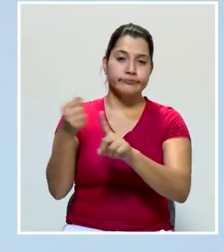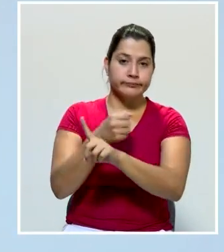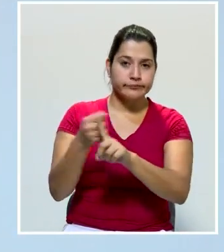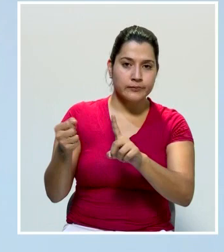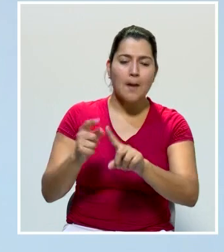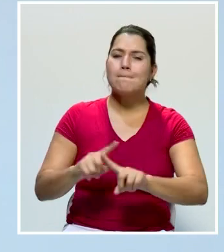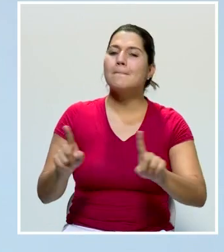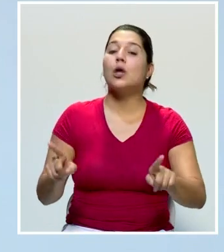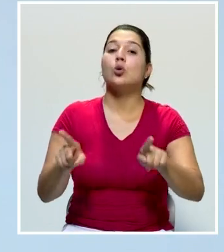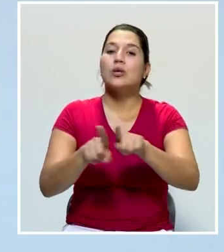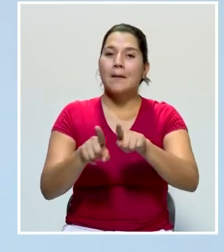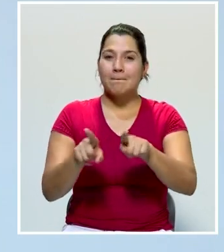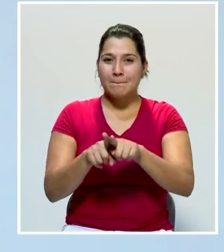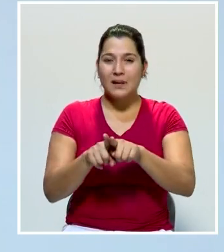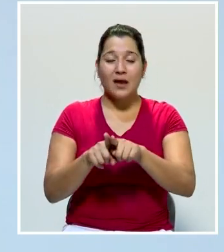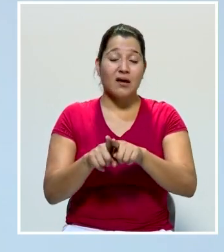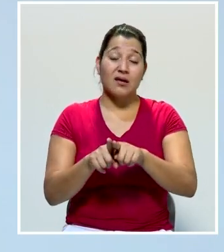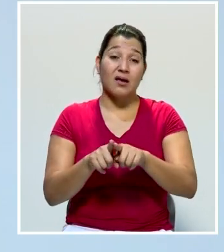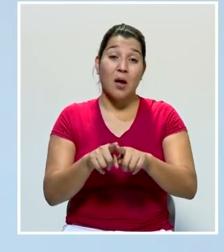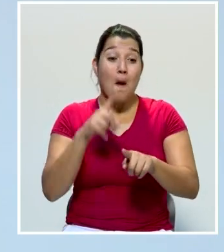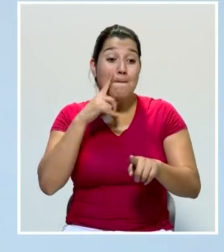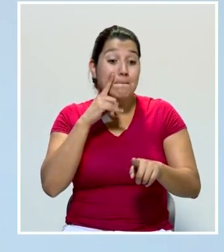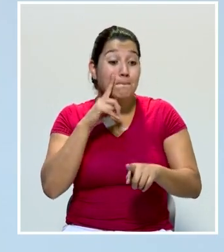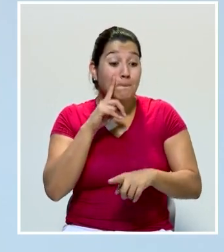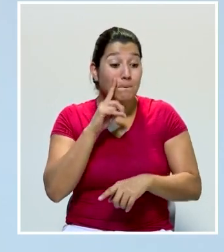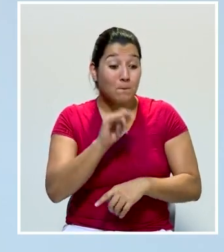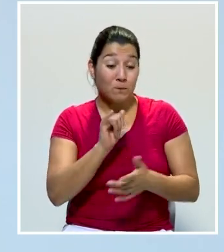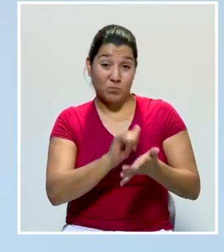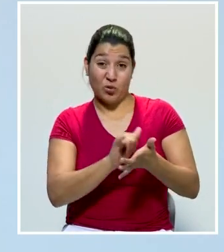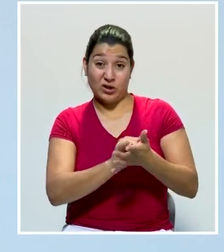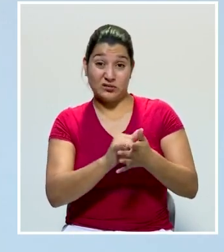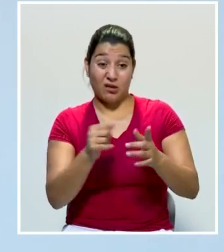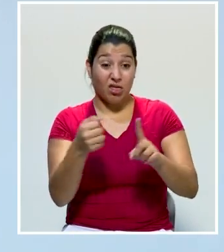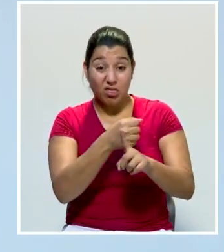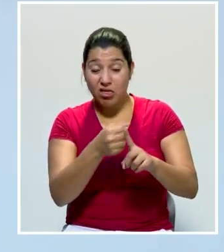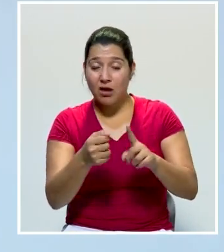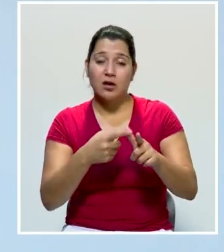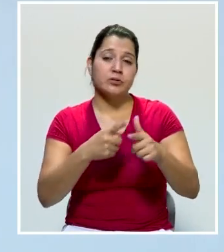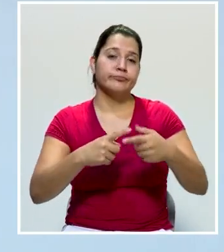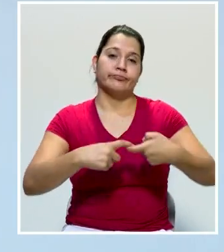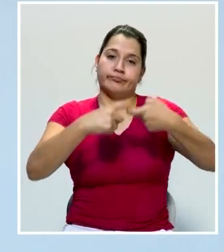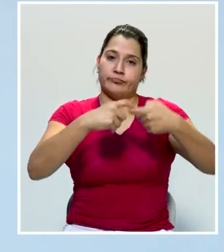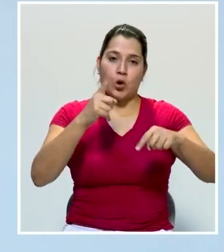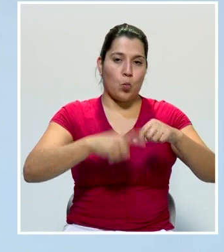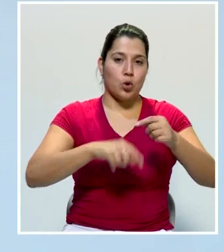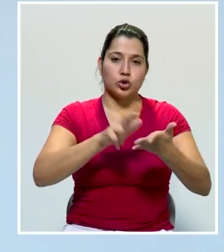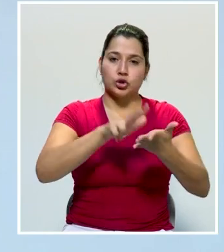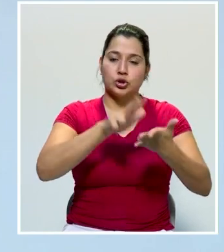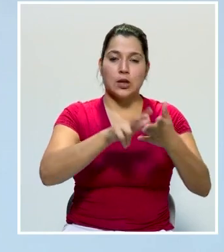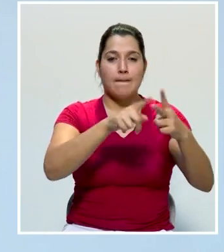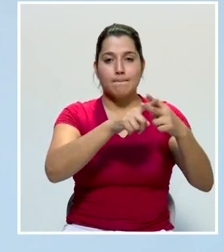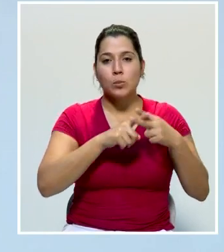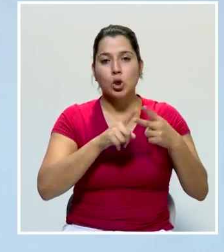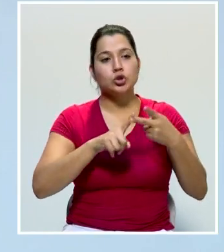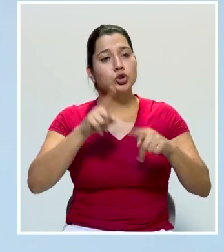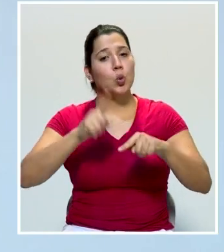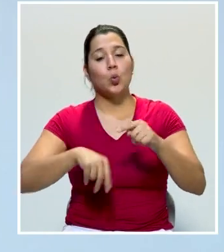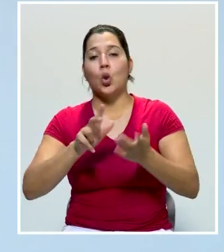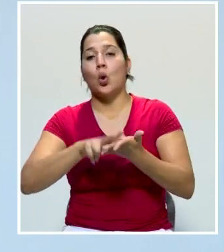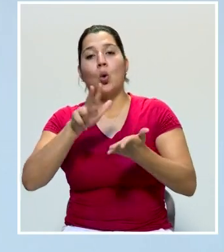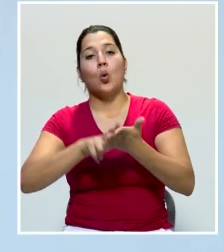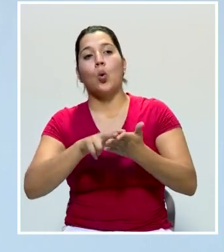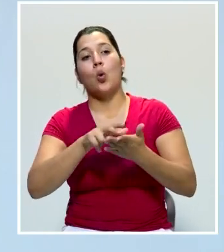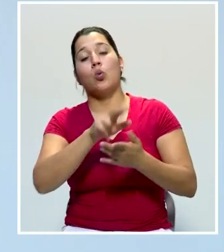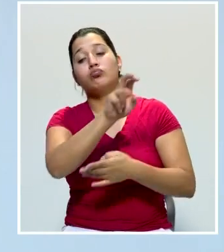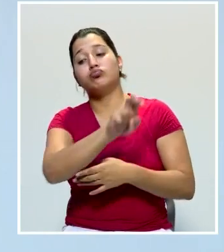también para que se paralizara el trabajo legislativo. No se aprobó un crédito, no se aprobó los recursos del INSS en medio de tanta